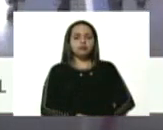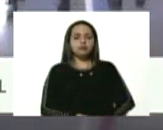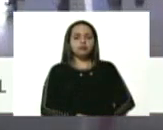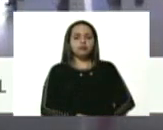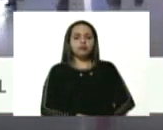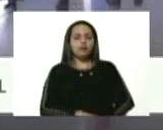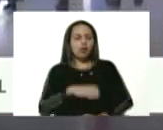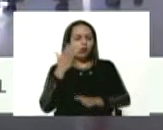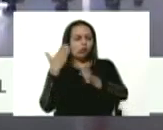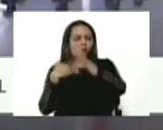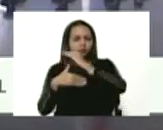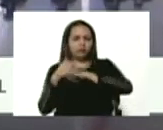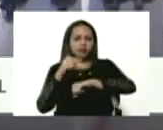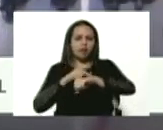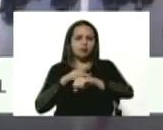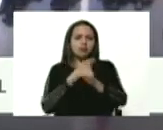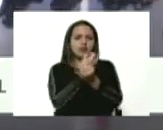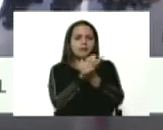independentista